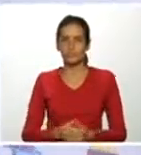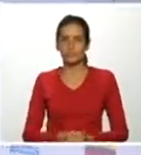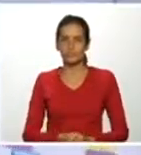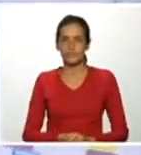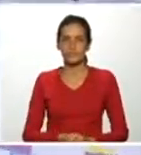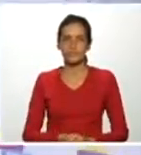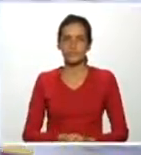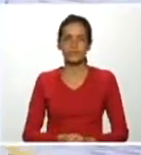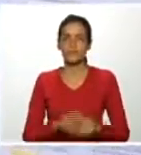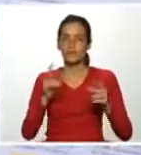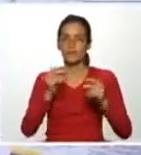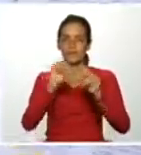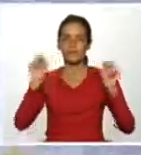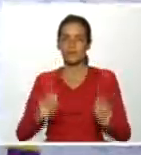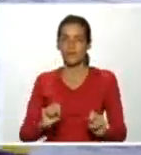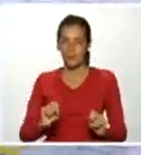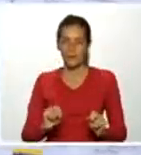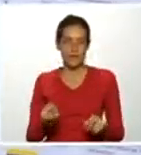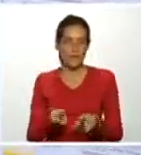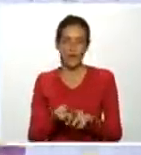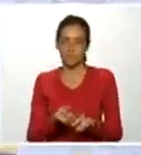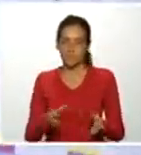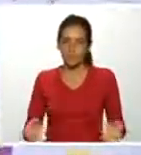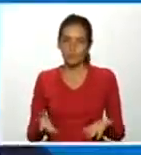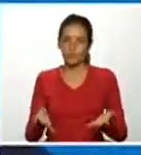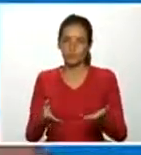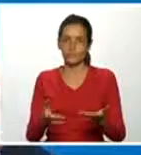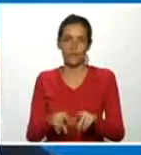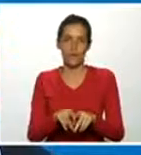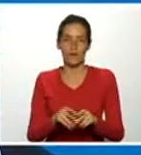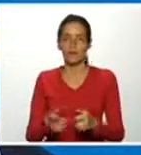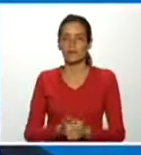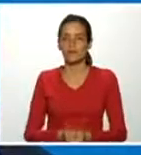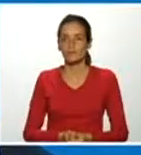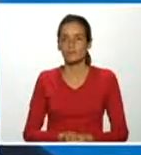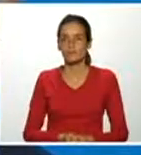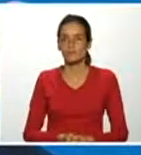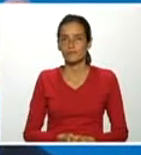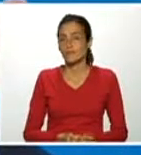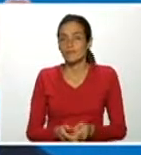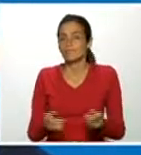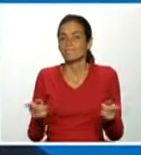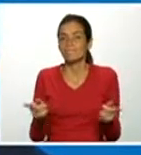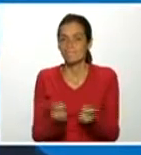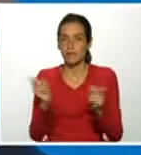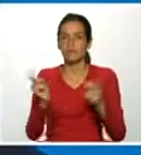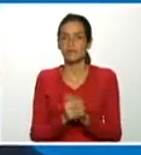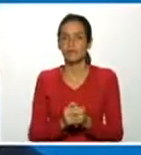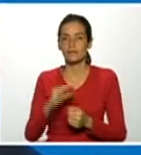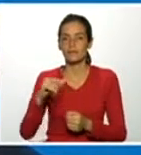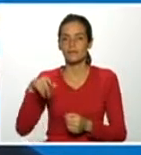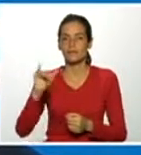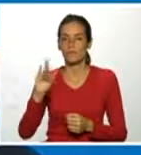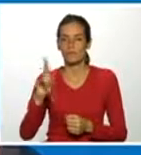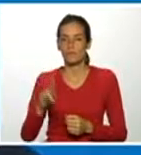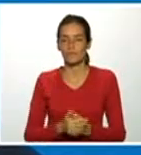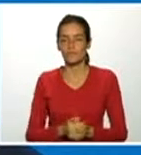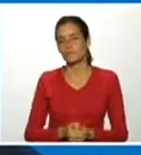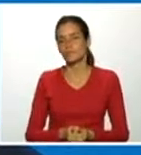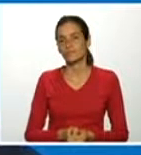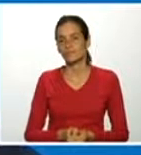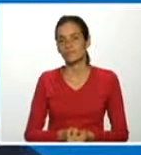el núcleo del sistema operativo. Es como el motor del carro, ¿no? O sea, sería una pequeña CPU, un pequeño CPU.